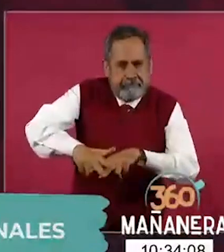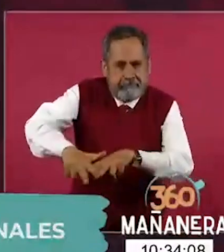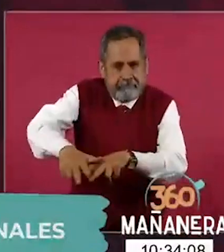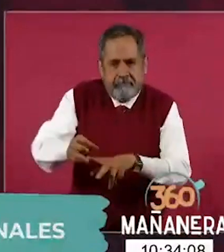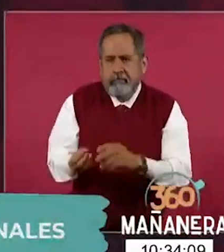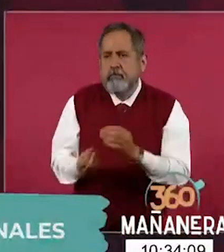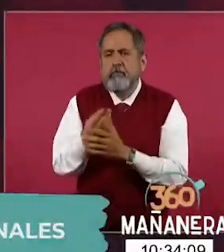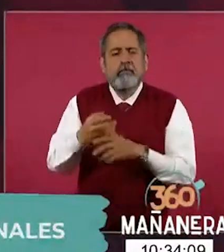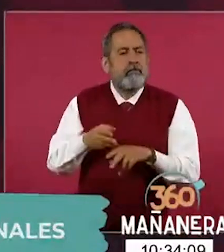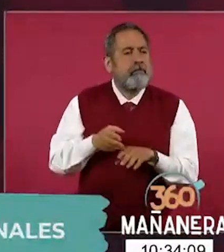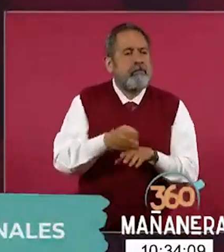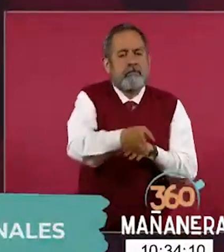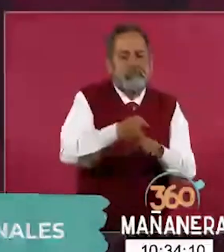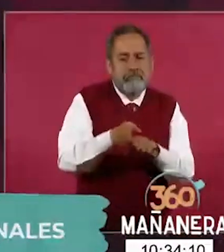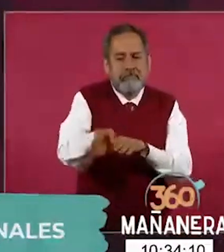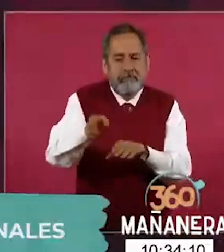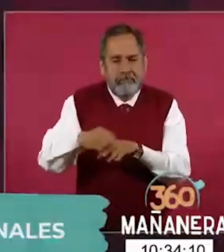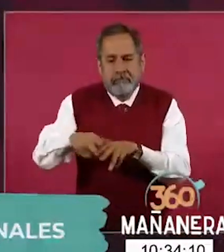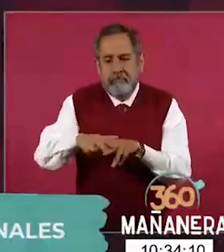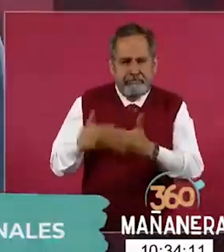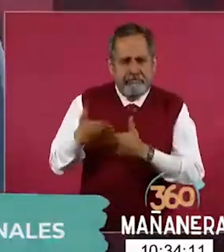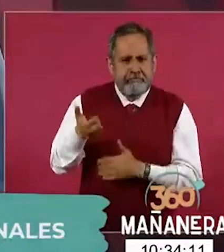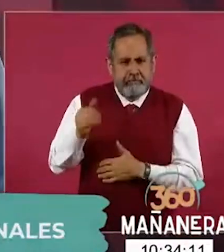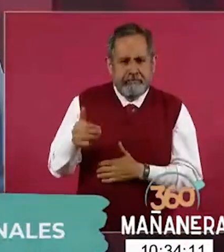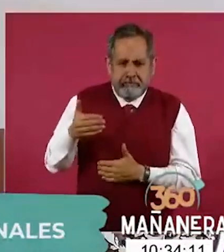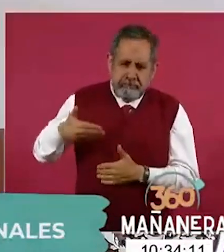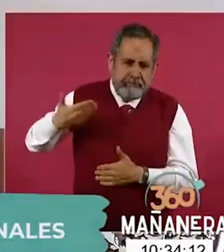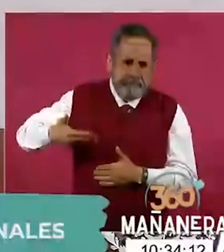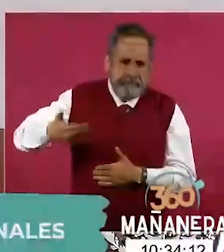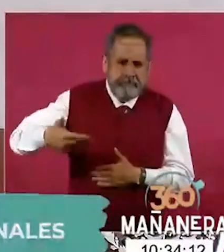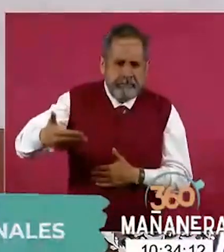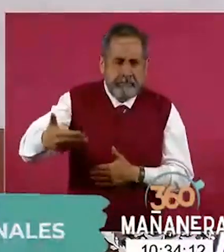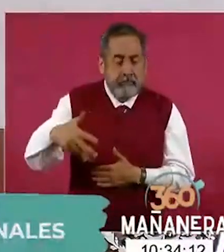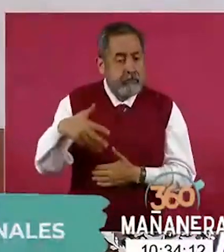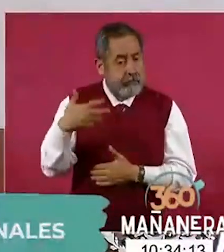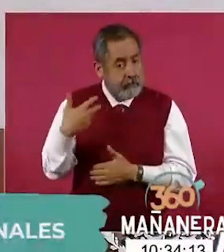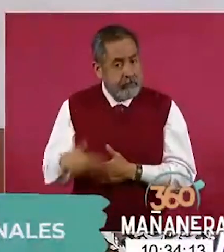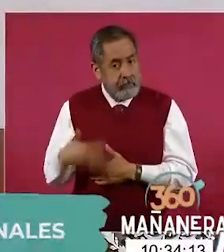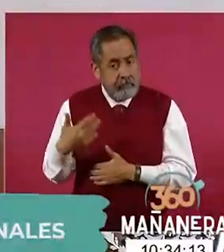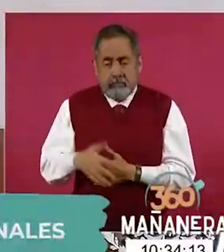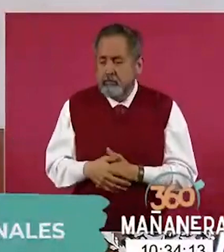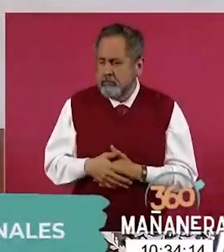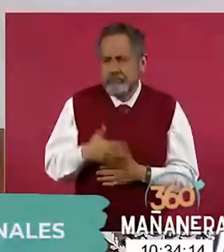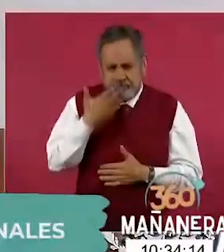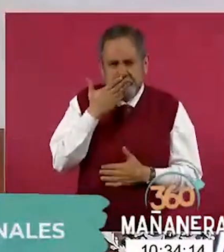nuevas líneas el Ferrocarril del sureste entonces de